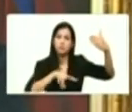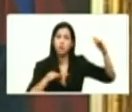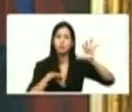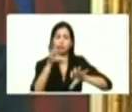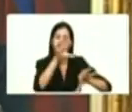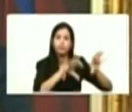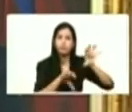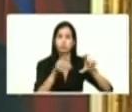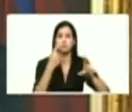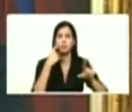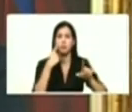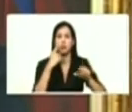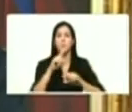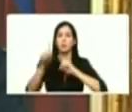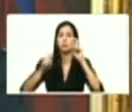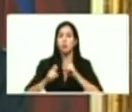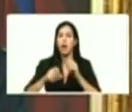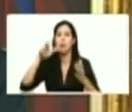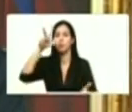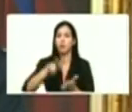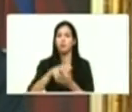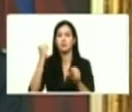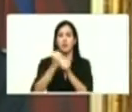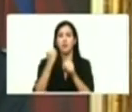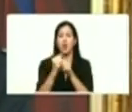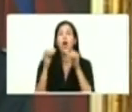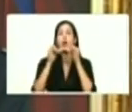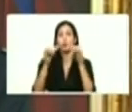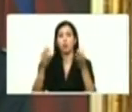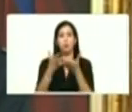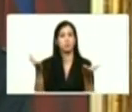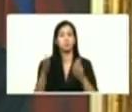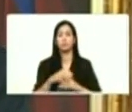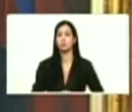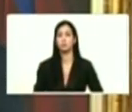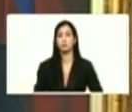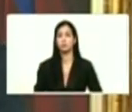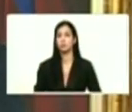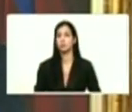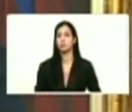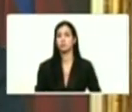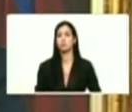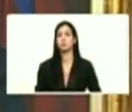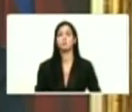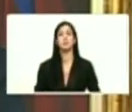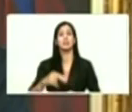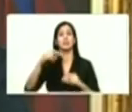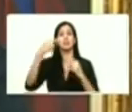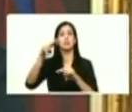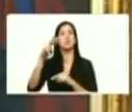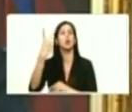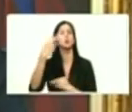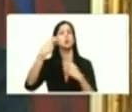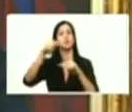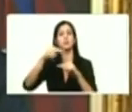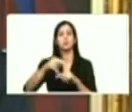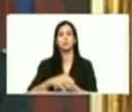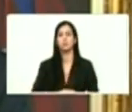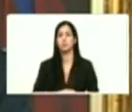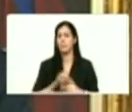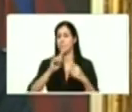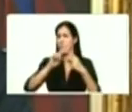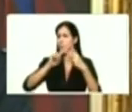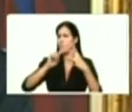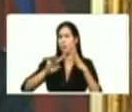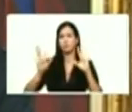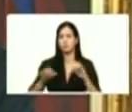consultado aprobado trabajado anunciado segundo nivel segundo prioridades Prasping Pum Pah